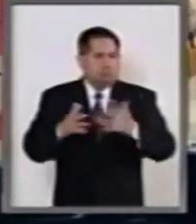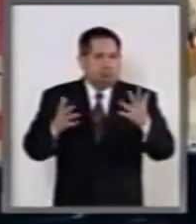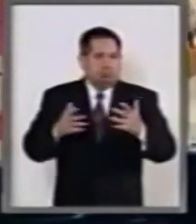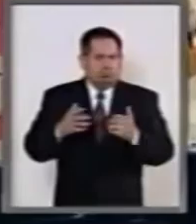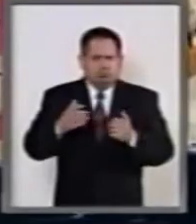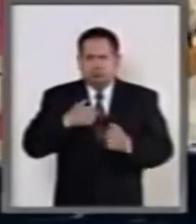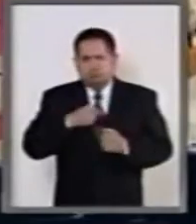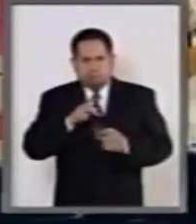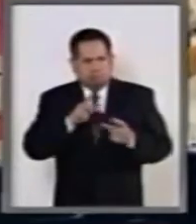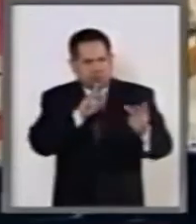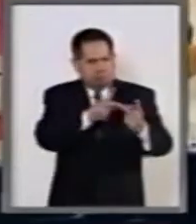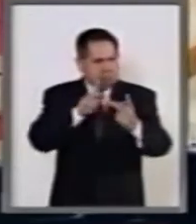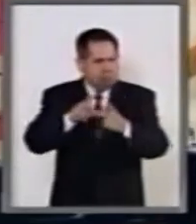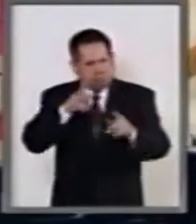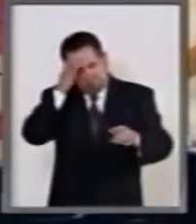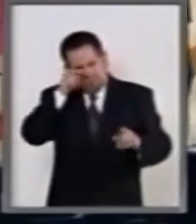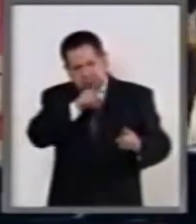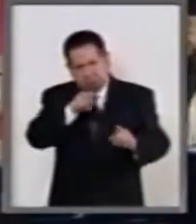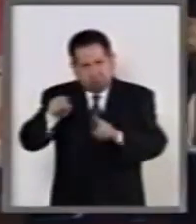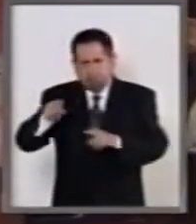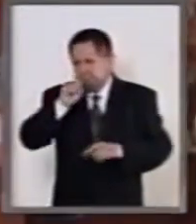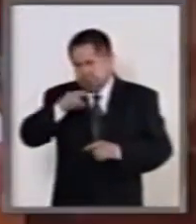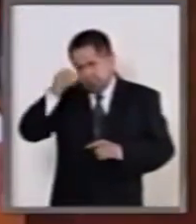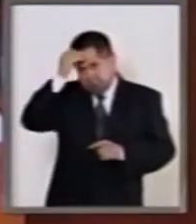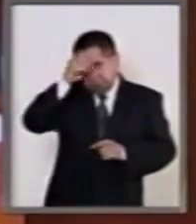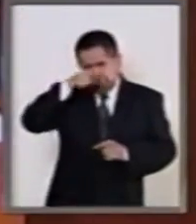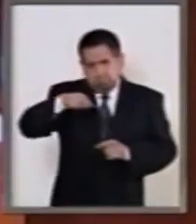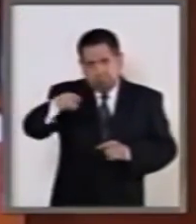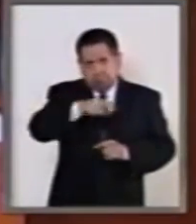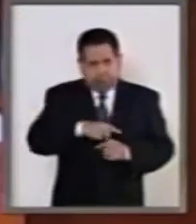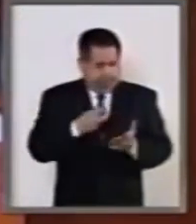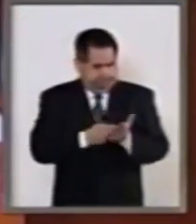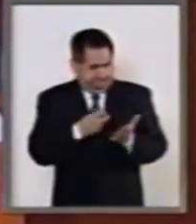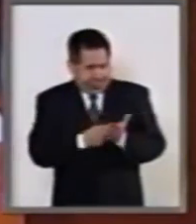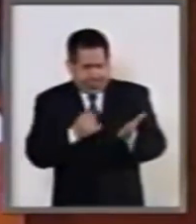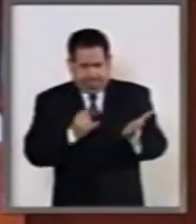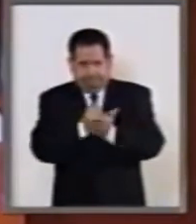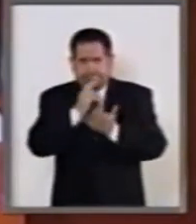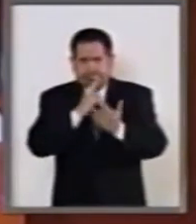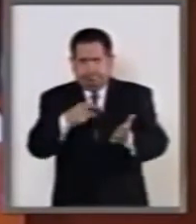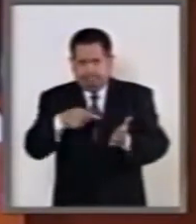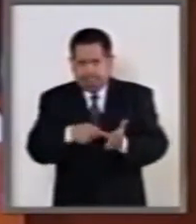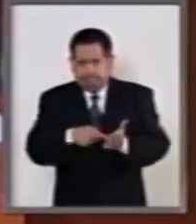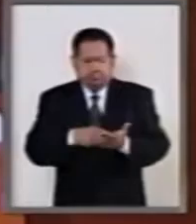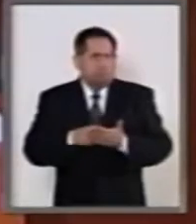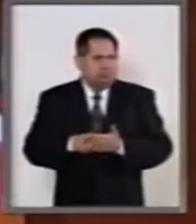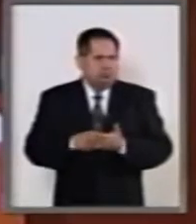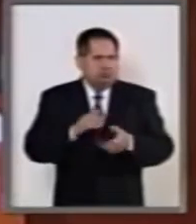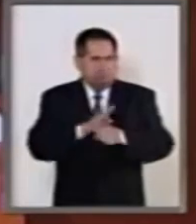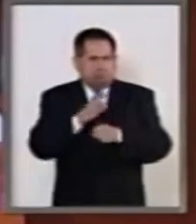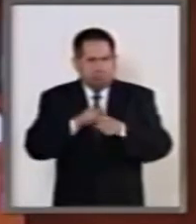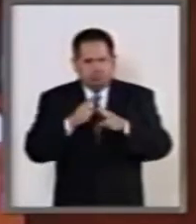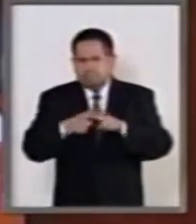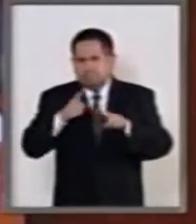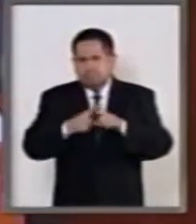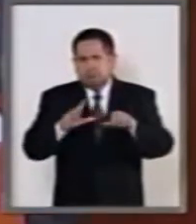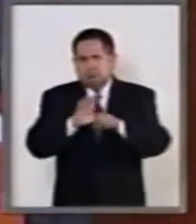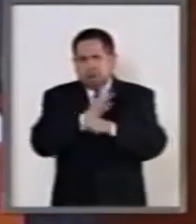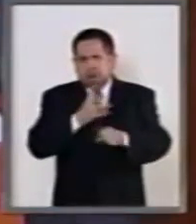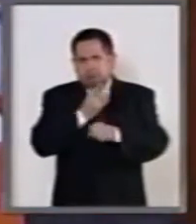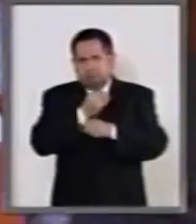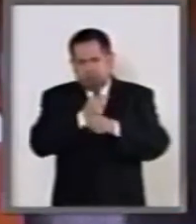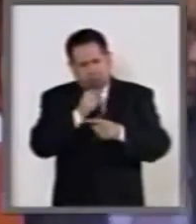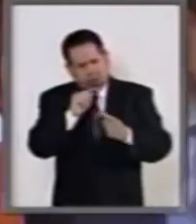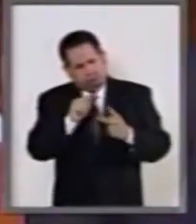muchas compañeras la opinión de que este dictamen contiene una serie de modificaciones que